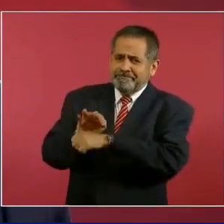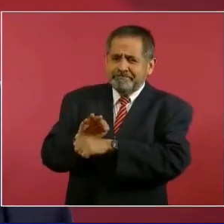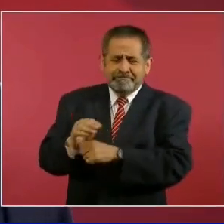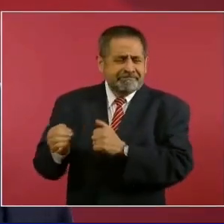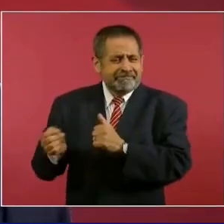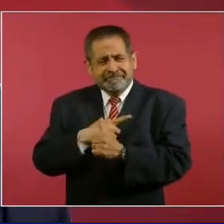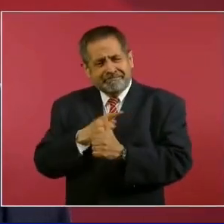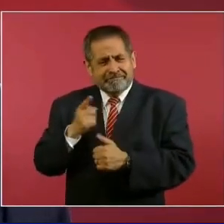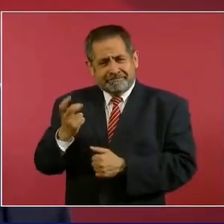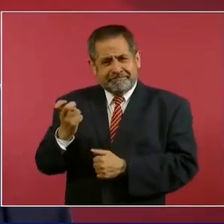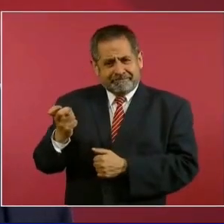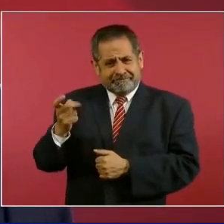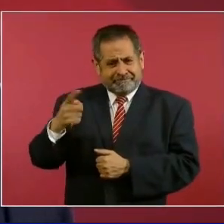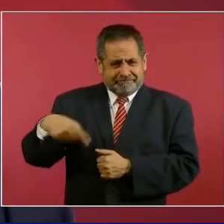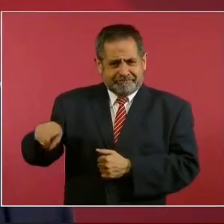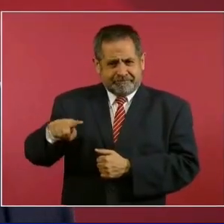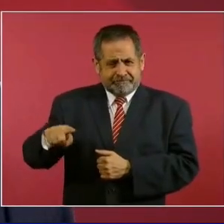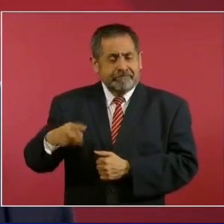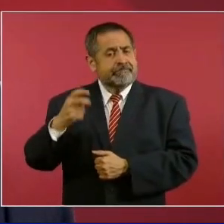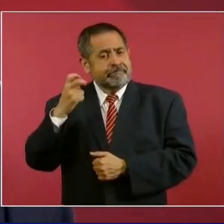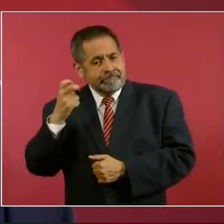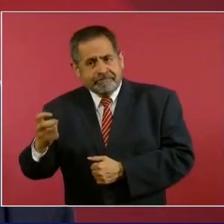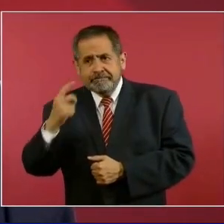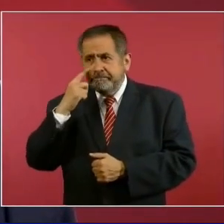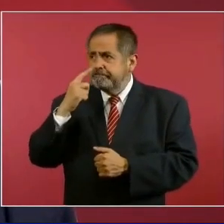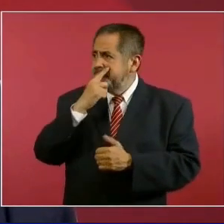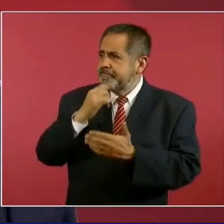porque esa es la democracia.